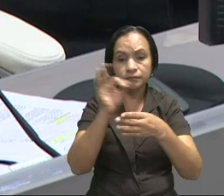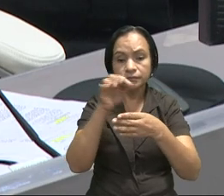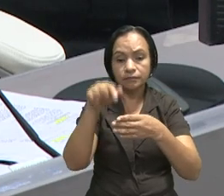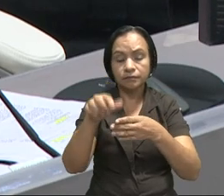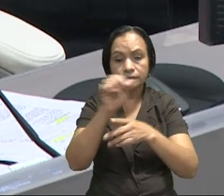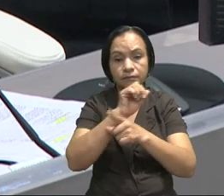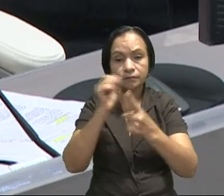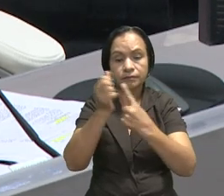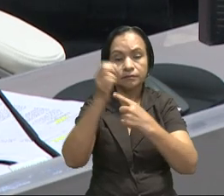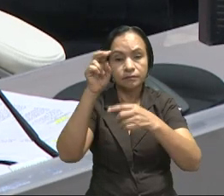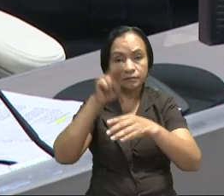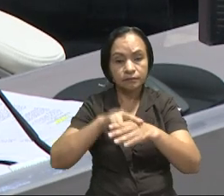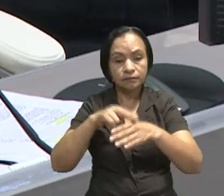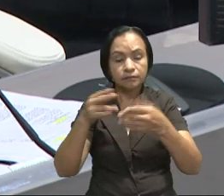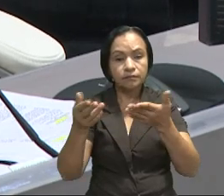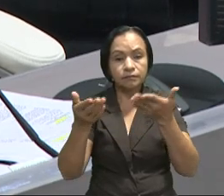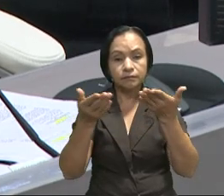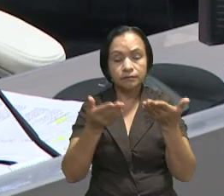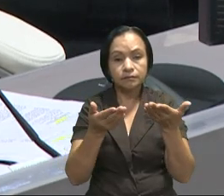esta Asamblea Nacional,